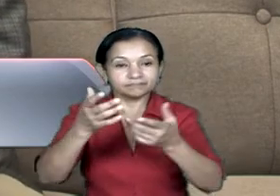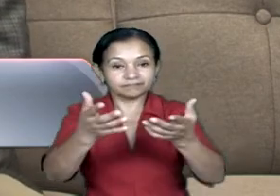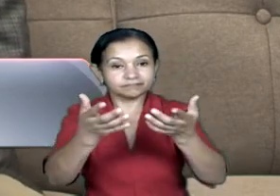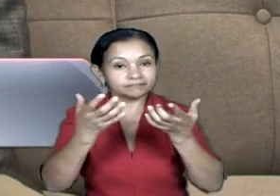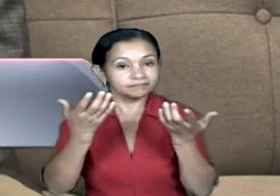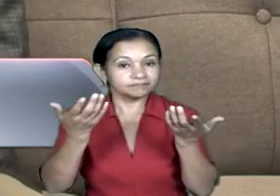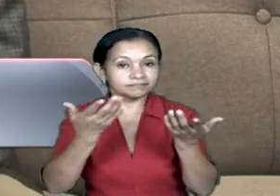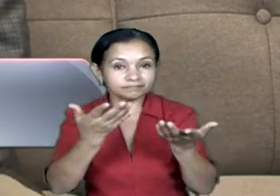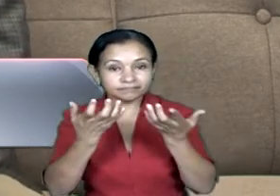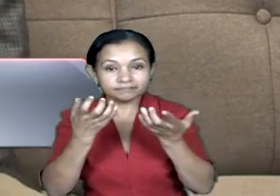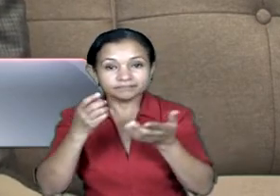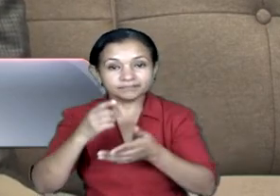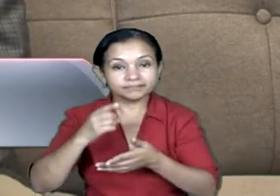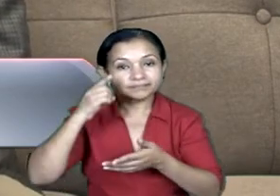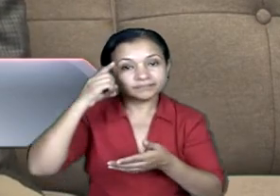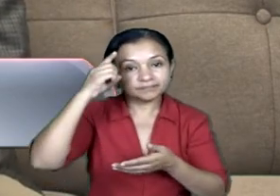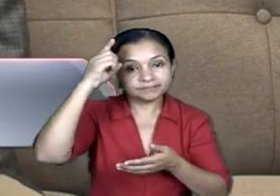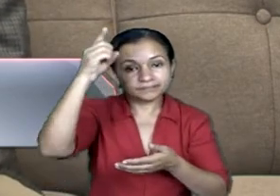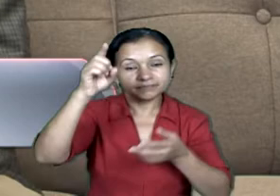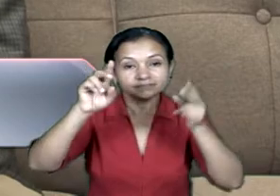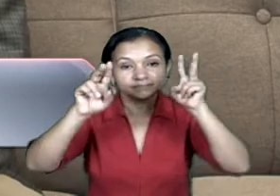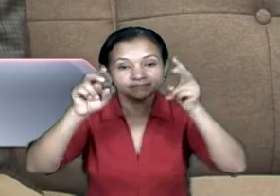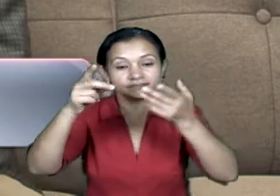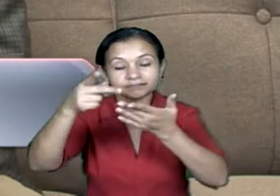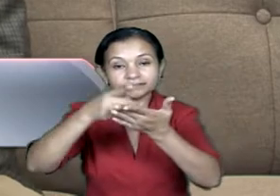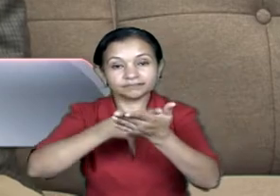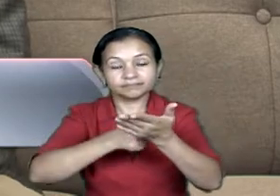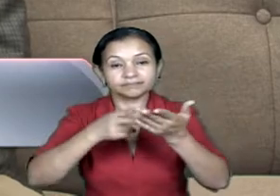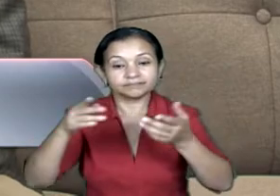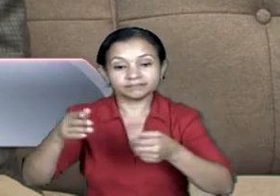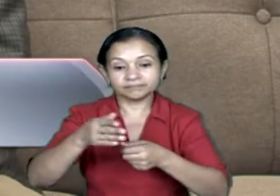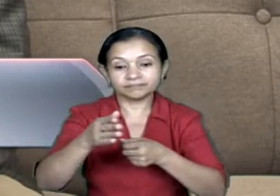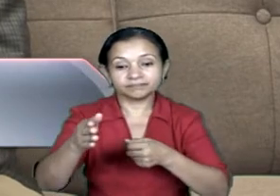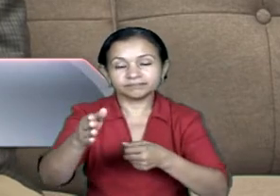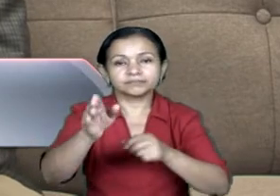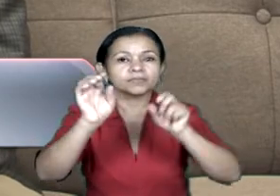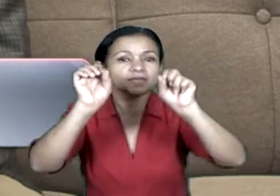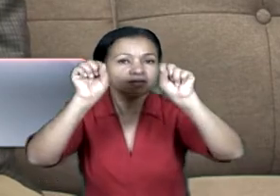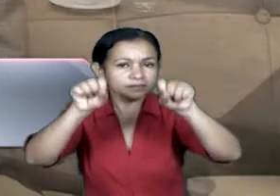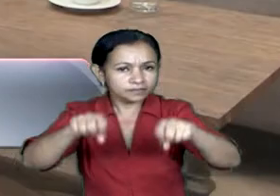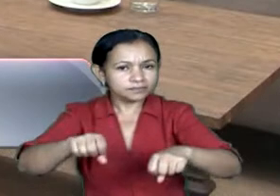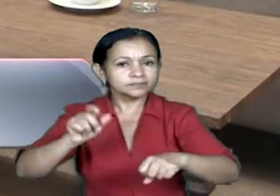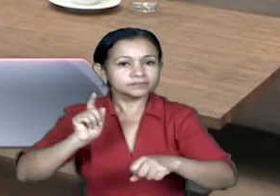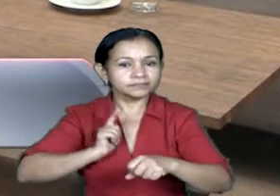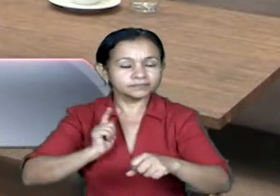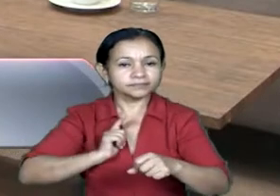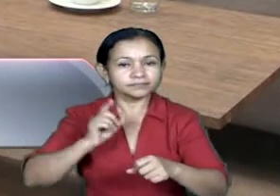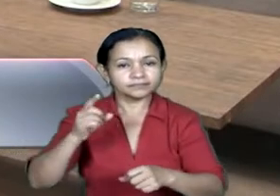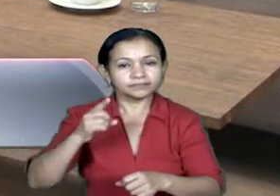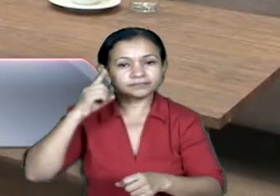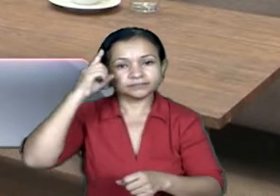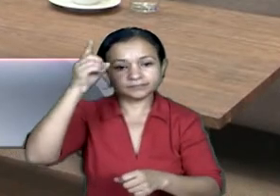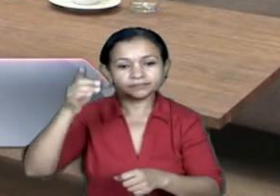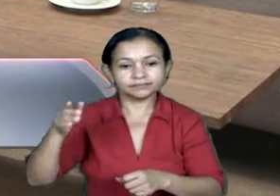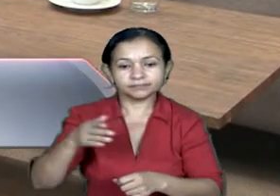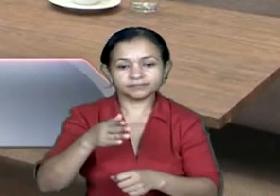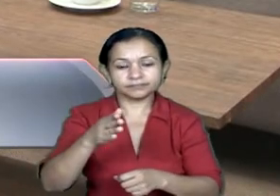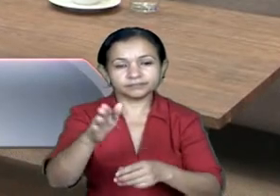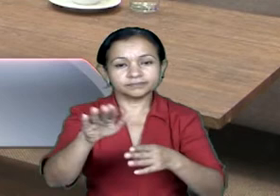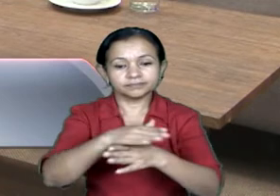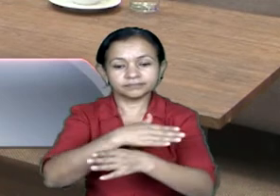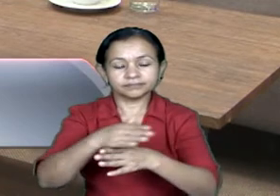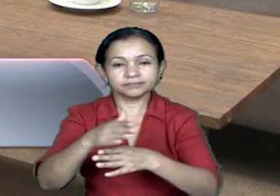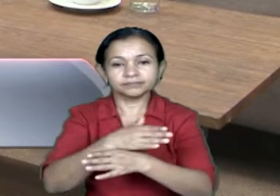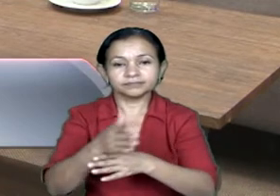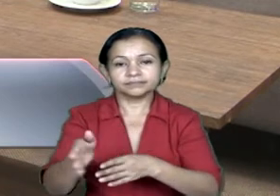En desarrollar ese proyecto. Donde precisamente hay capacidades para desarrollar peces de las variedades